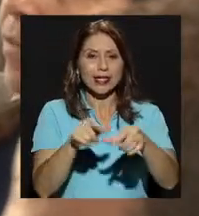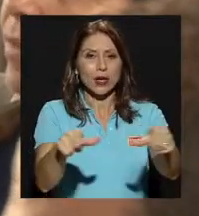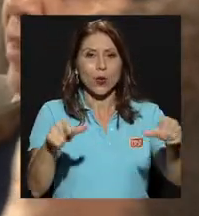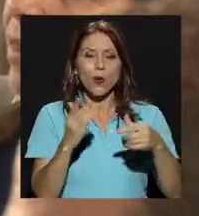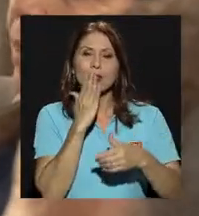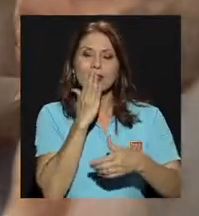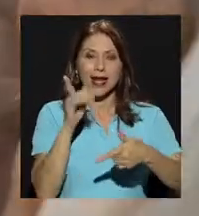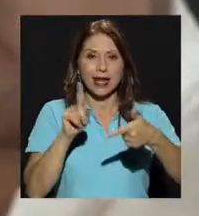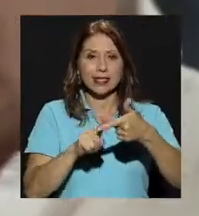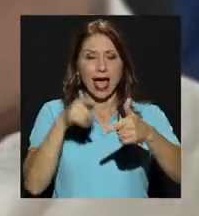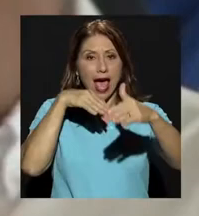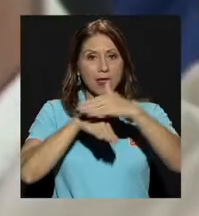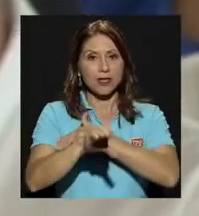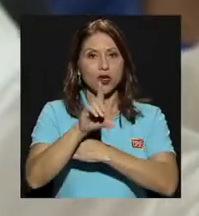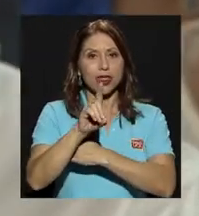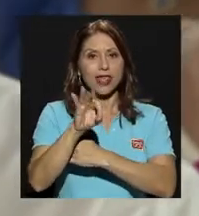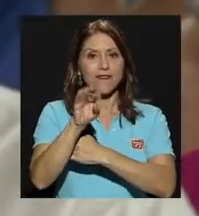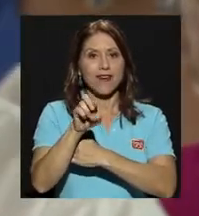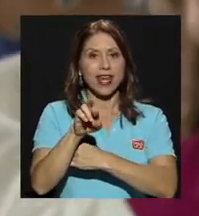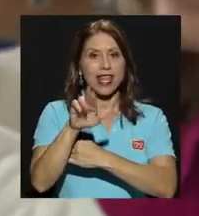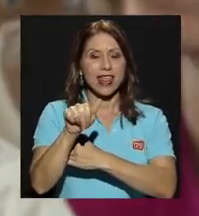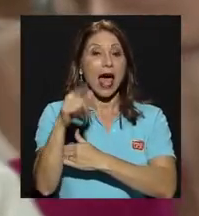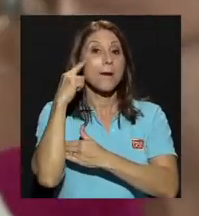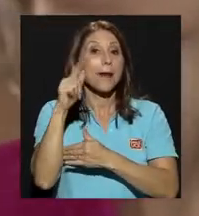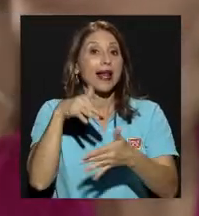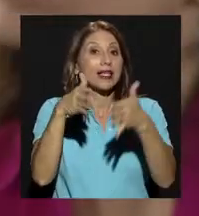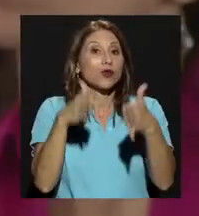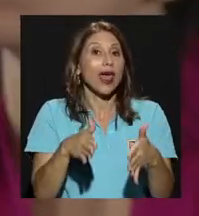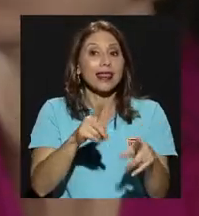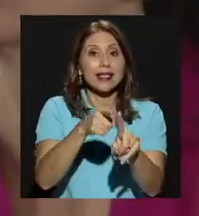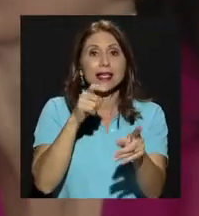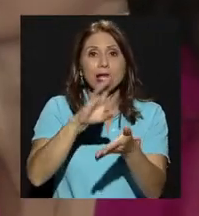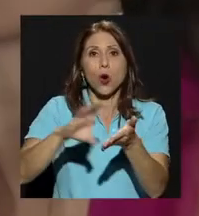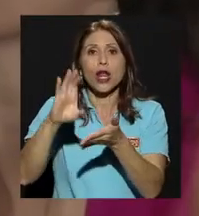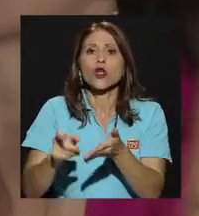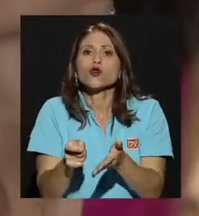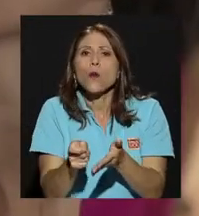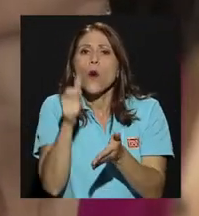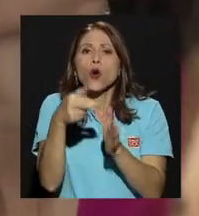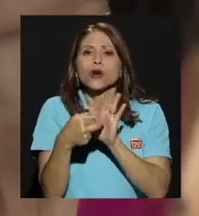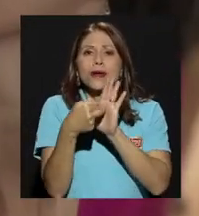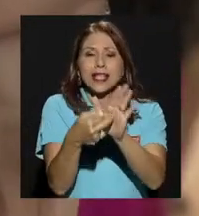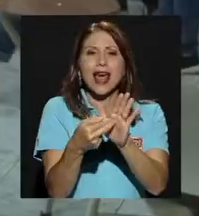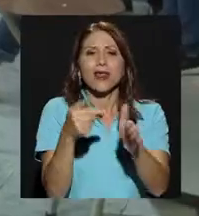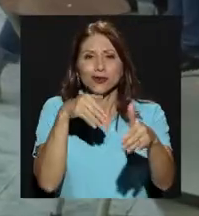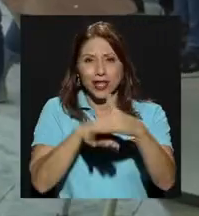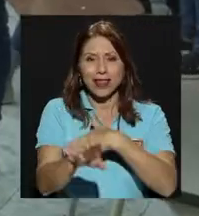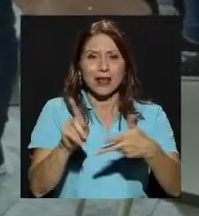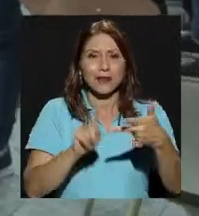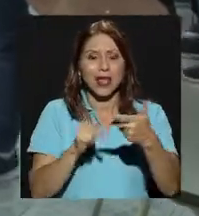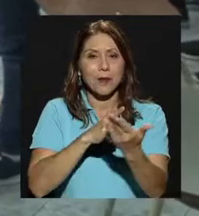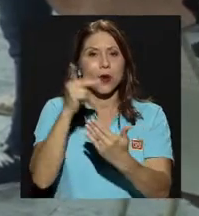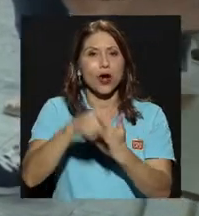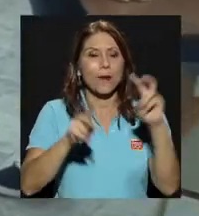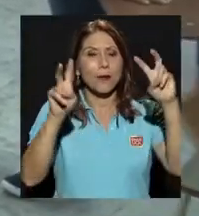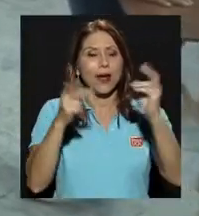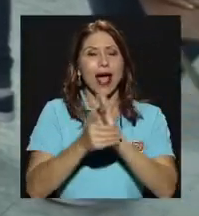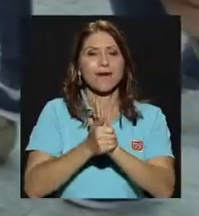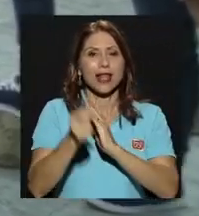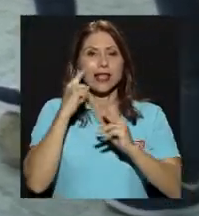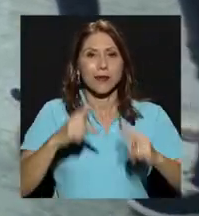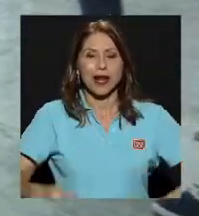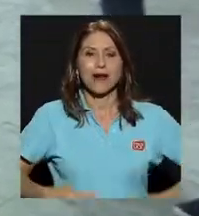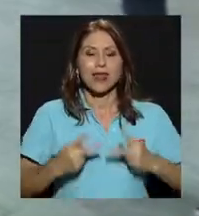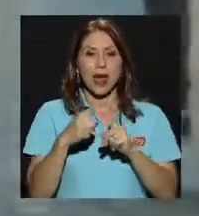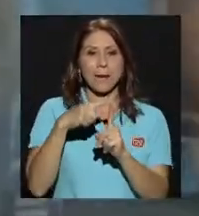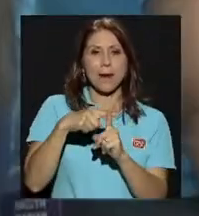territorios indígenas, la admisión diferida que permite el ingreso de estudiantes de los colegios poco representados y el programa Habilidades para la Vida